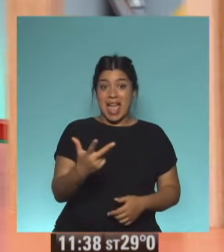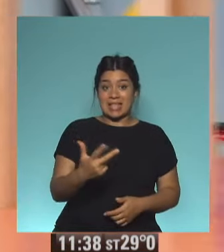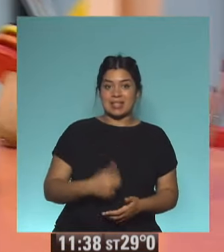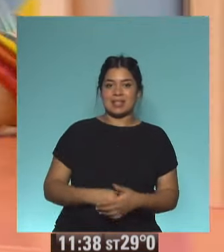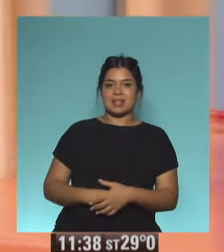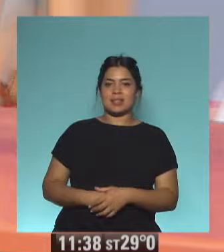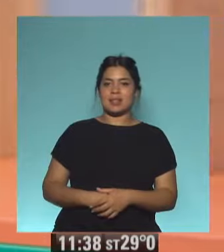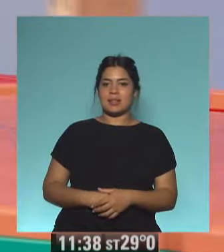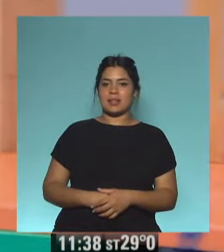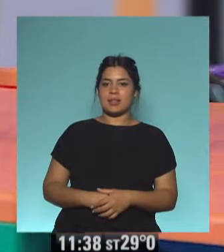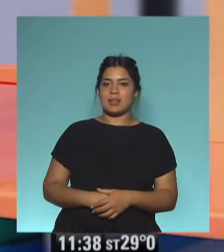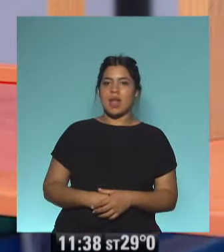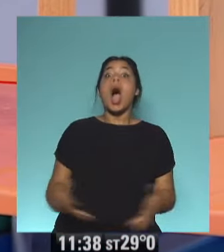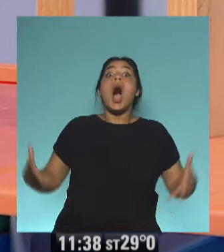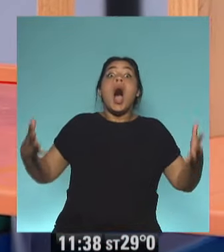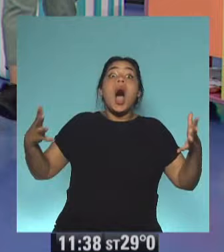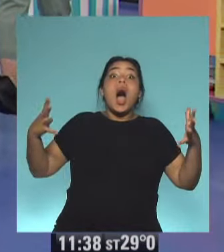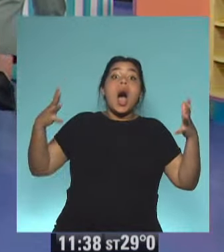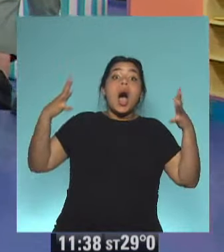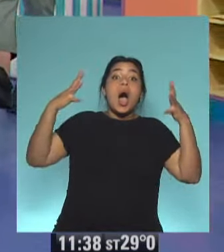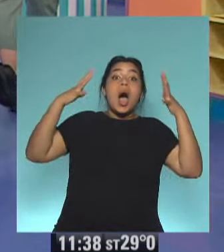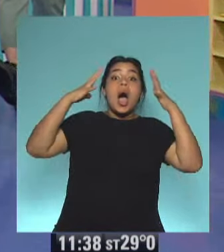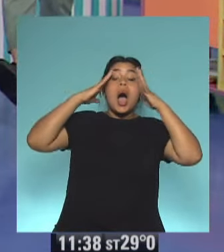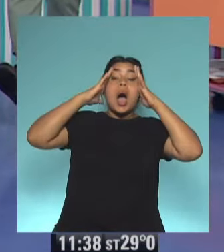tres. Un solo golpe, va, va, va. ¡Ah!